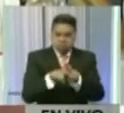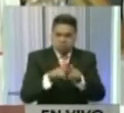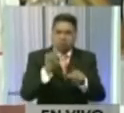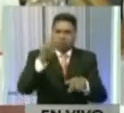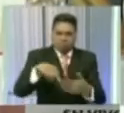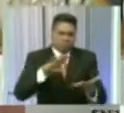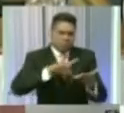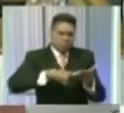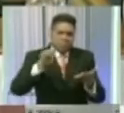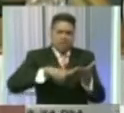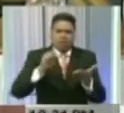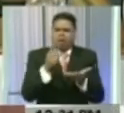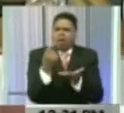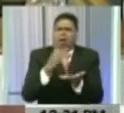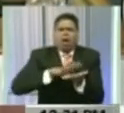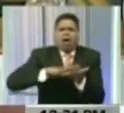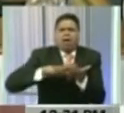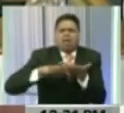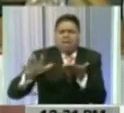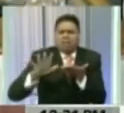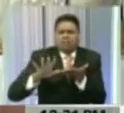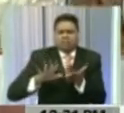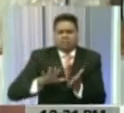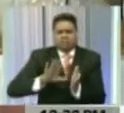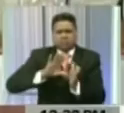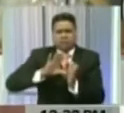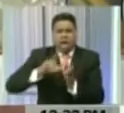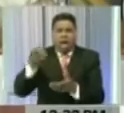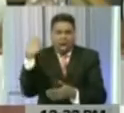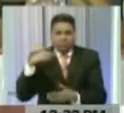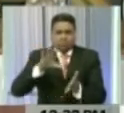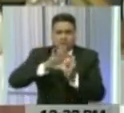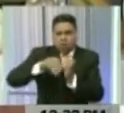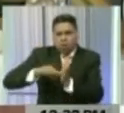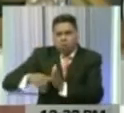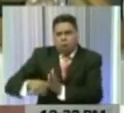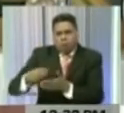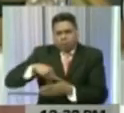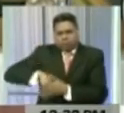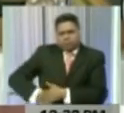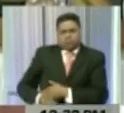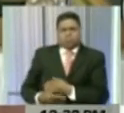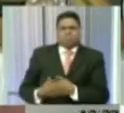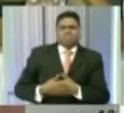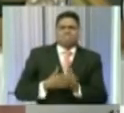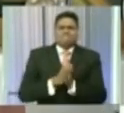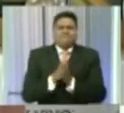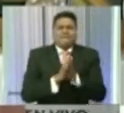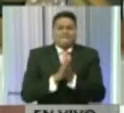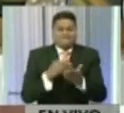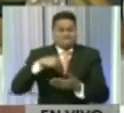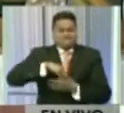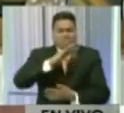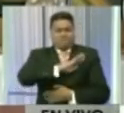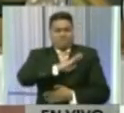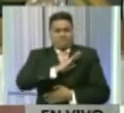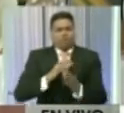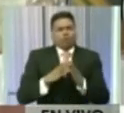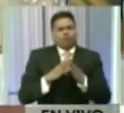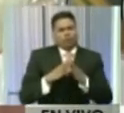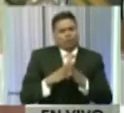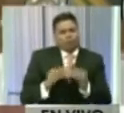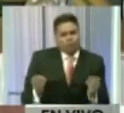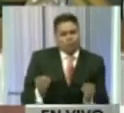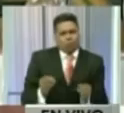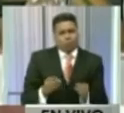gratis. Con lo que ellos se llevaban, con lo que ellos se llevaban está la seguridad social de nuestros trabajadores, la CANTV.